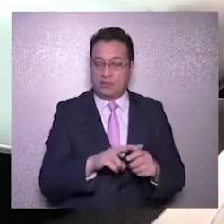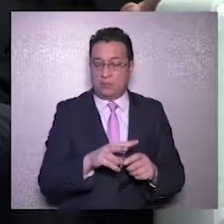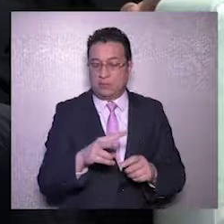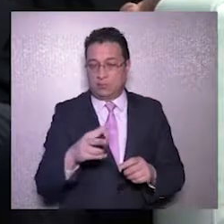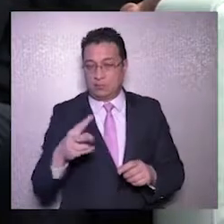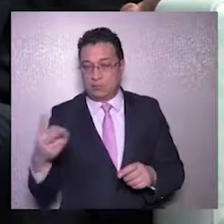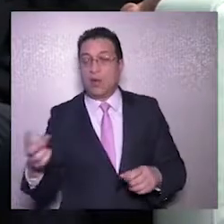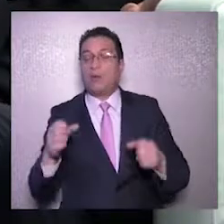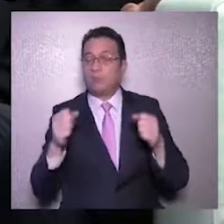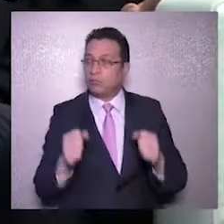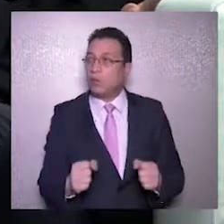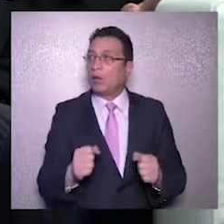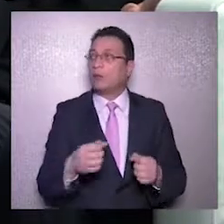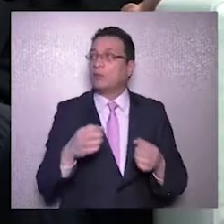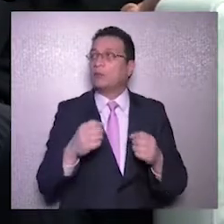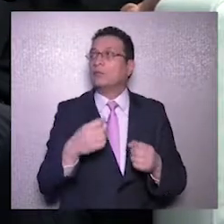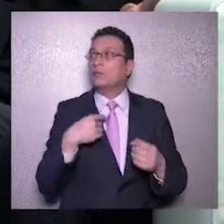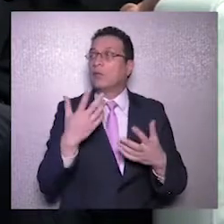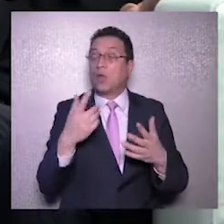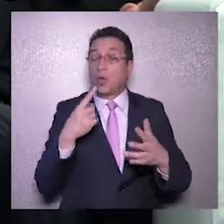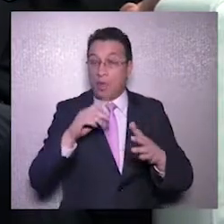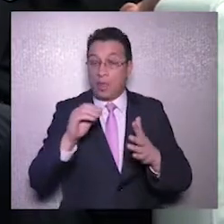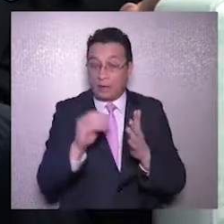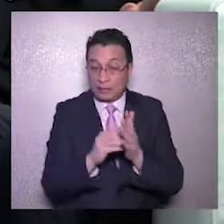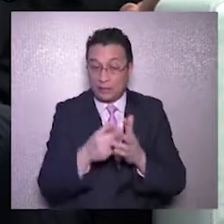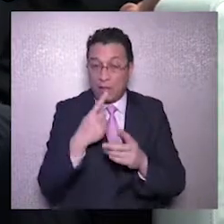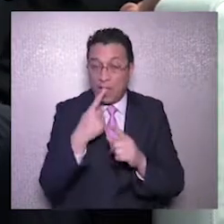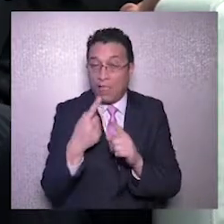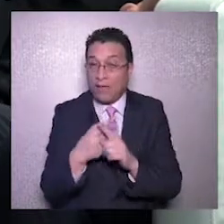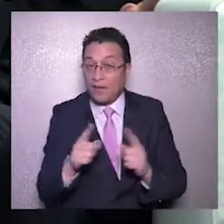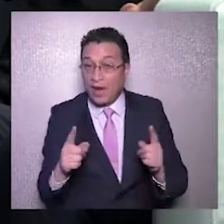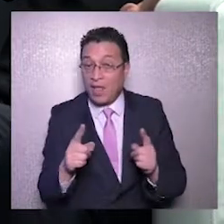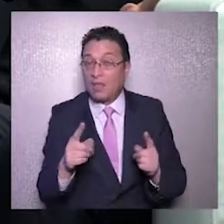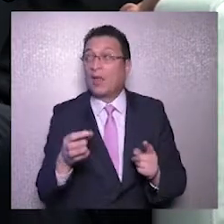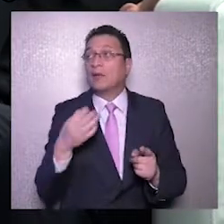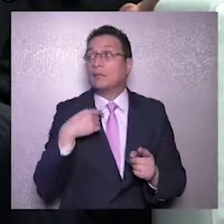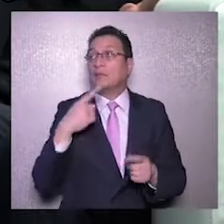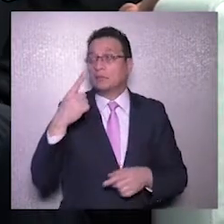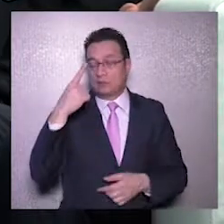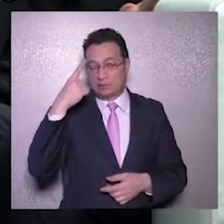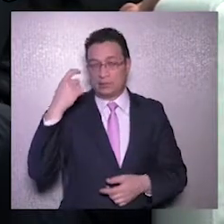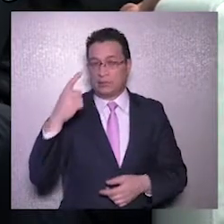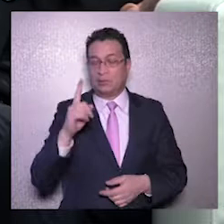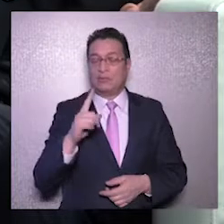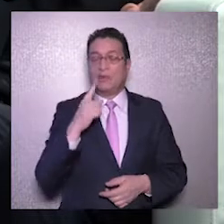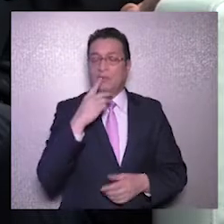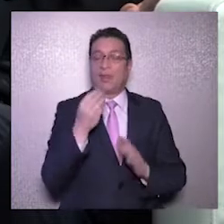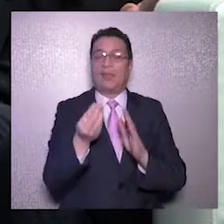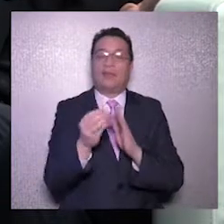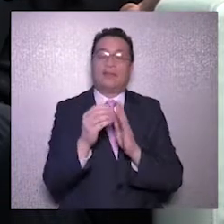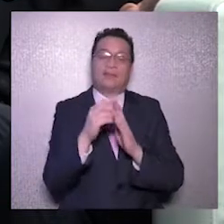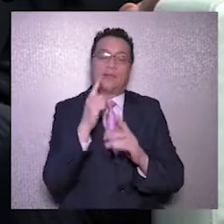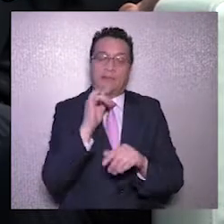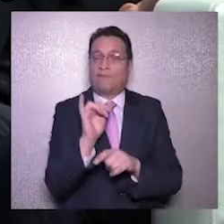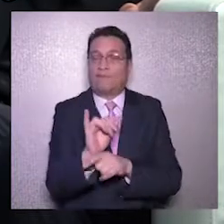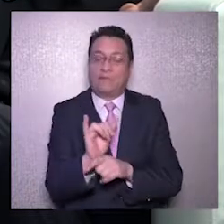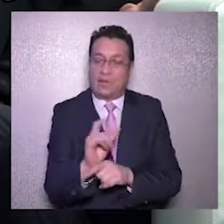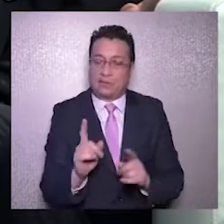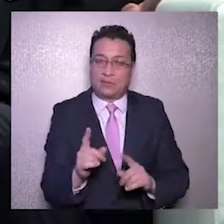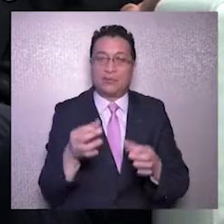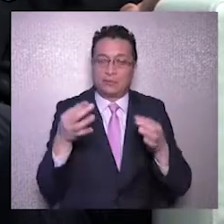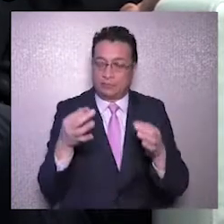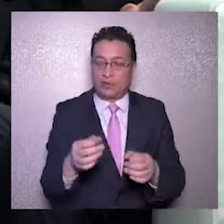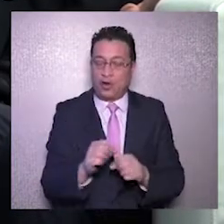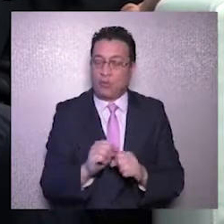para ser realista. O sea, plantear algo distinto, yo creo que es demagogia, es prometer algo que